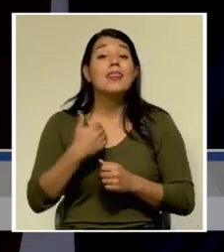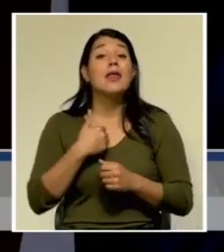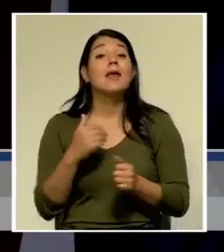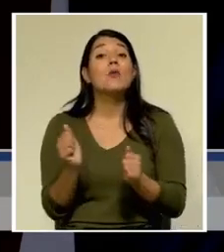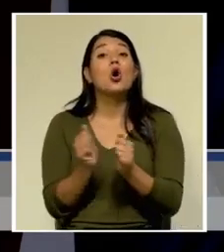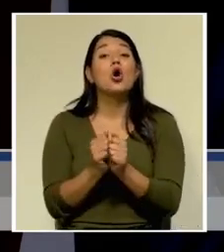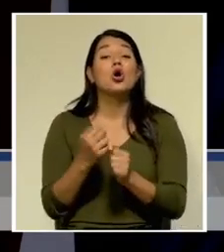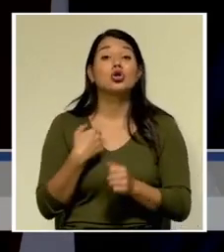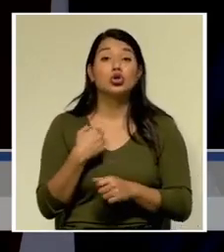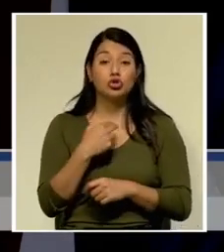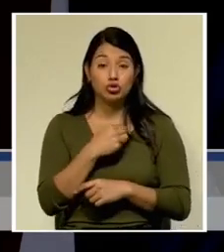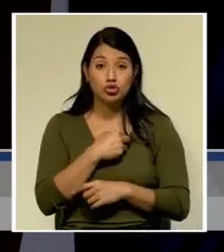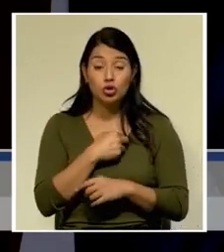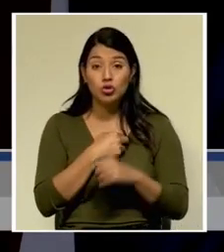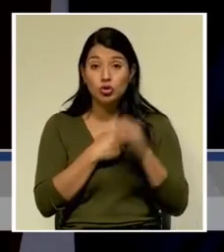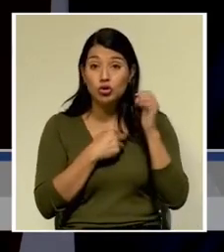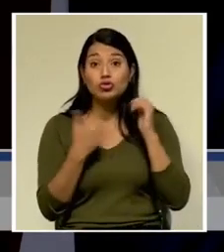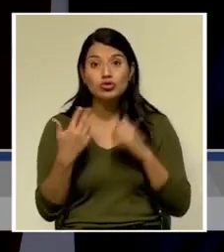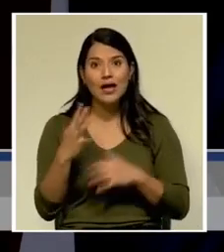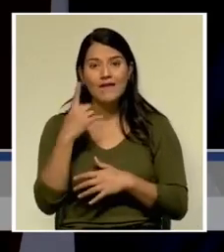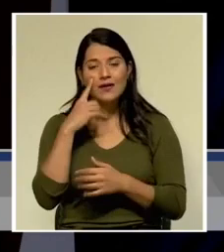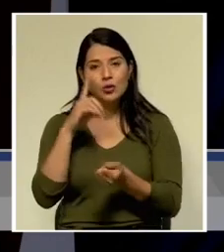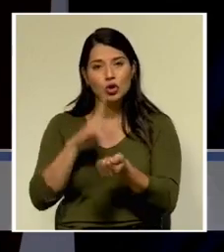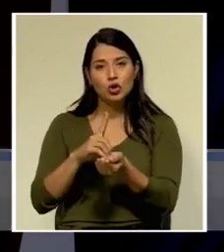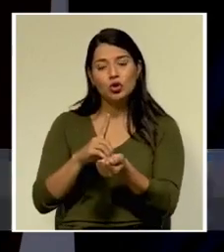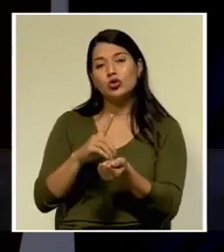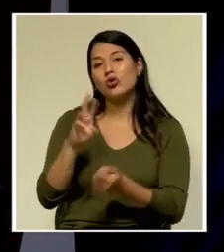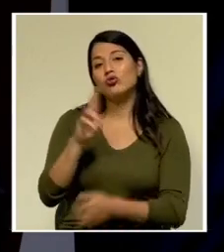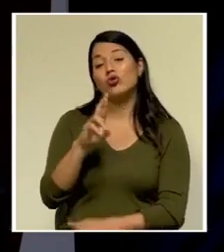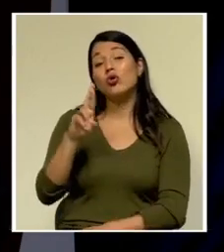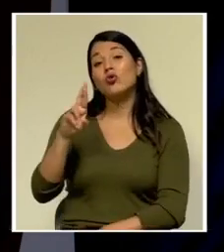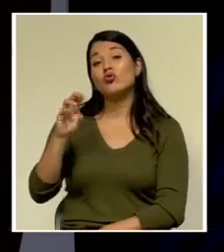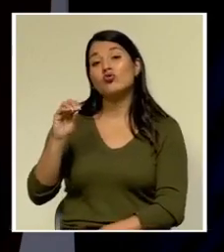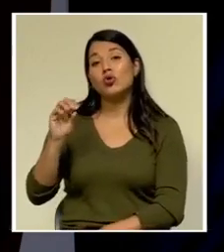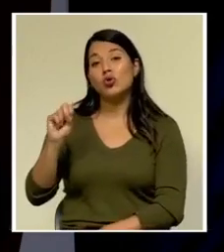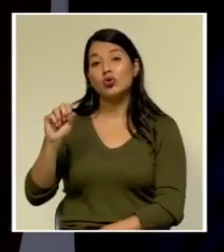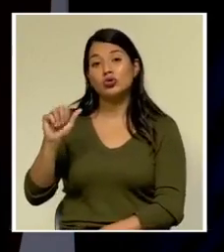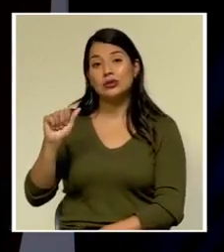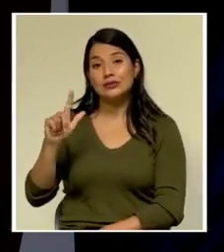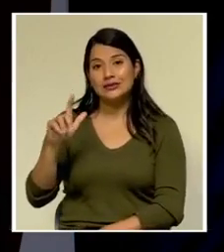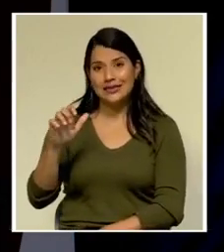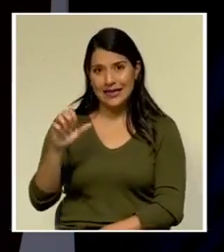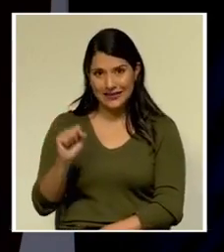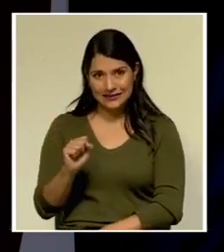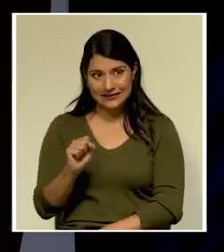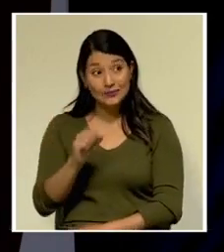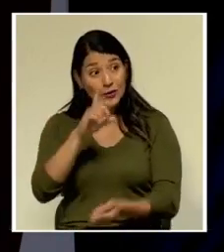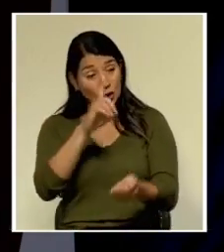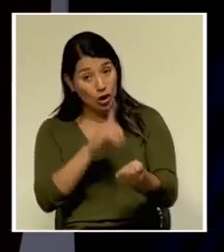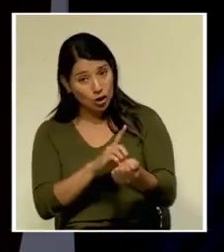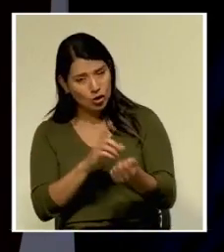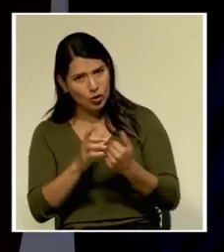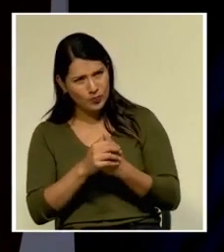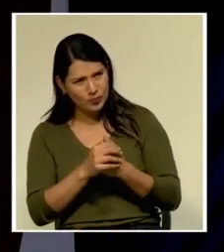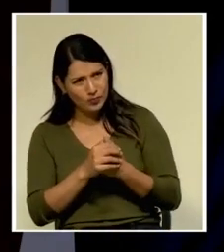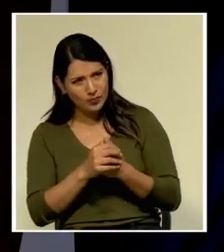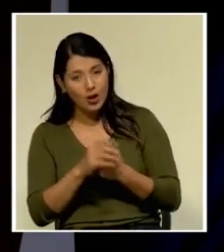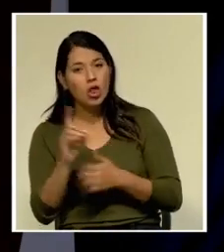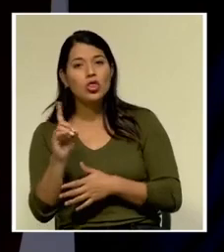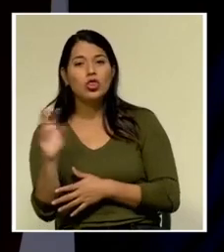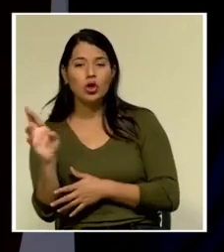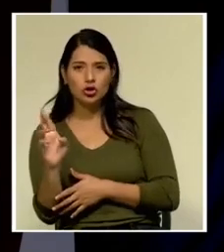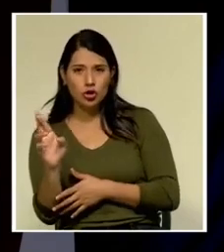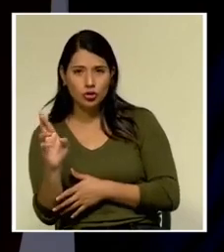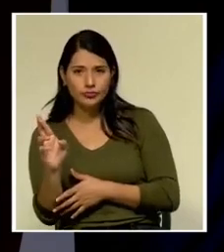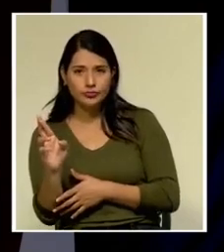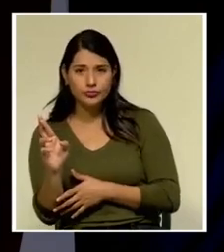en el piso, y ya lo estuvimos escuchando, al doctor Rosay Rosales. Doctor Rosales, ¿es humo, como dice